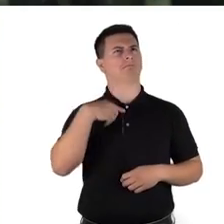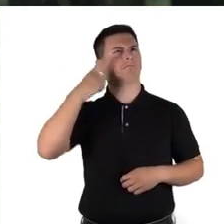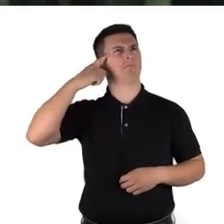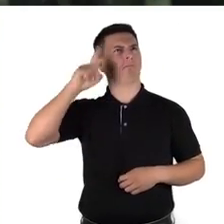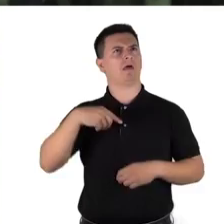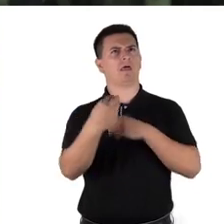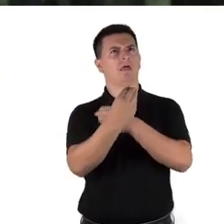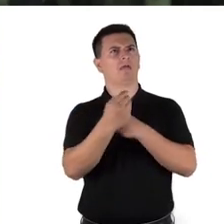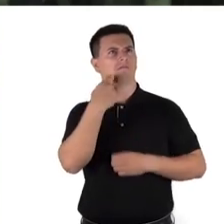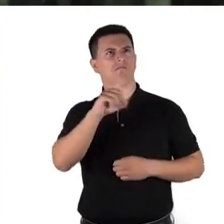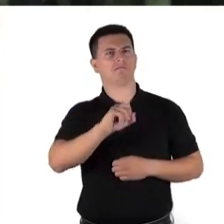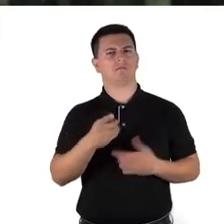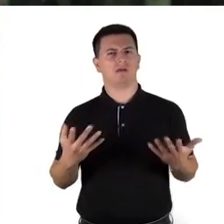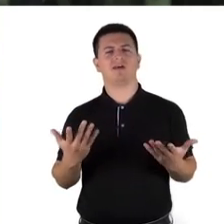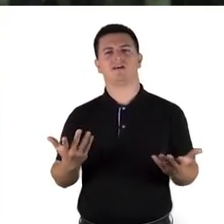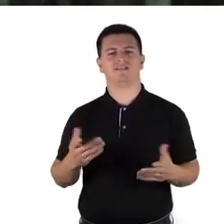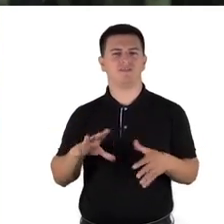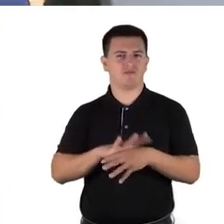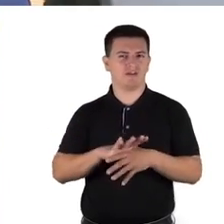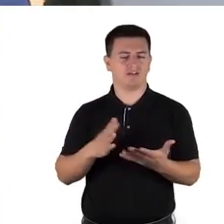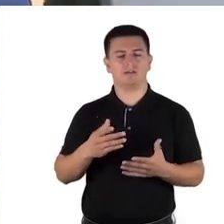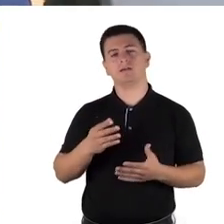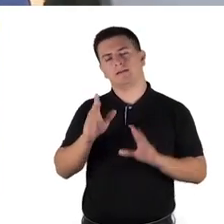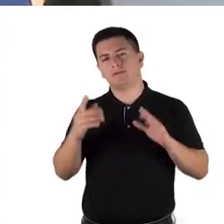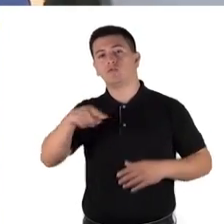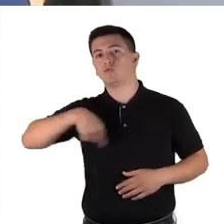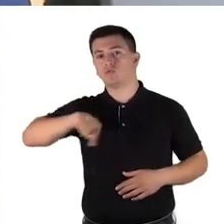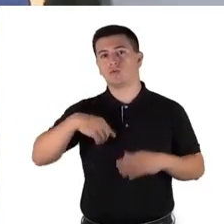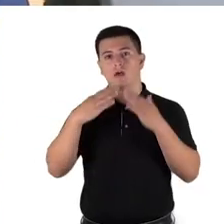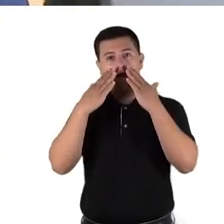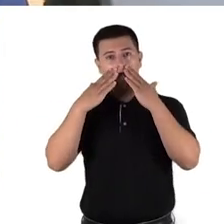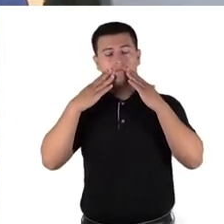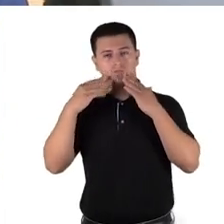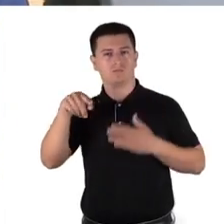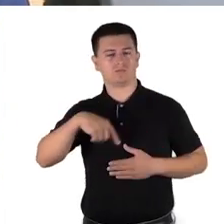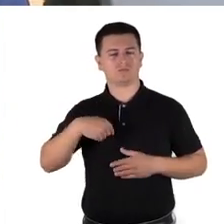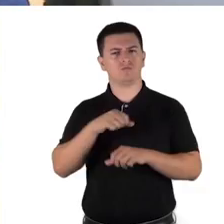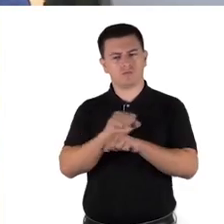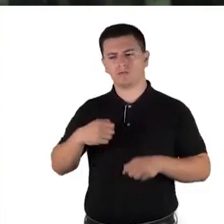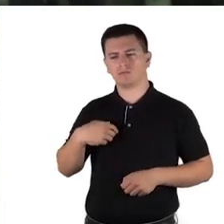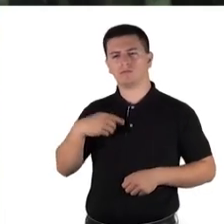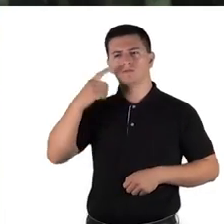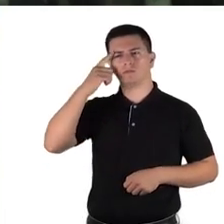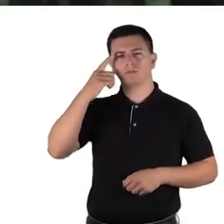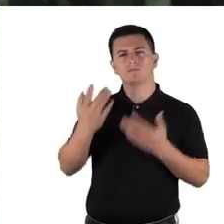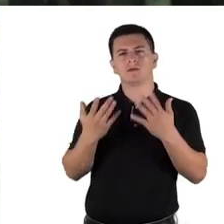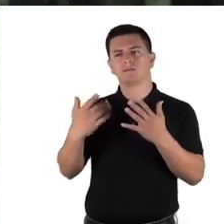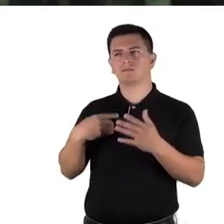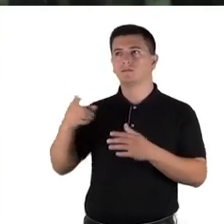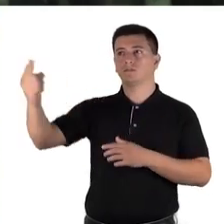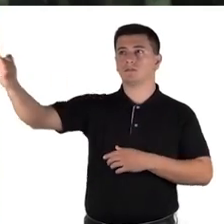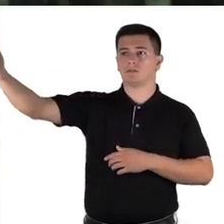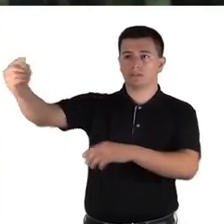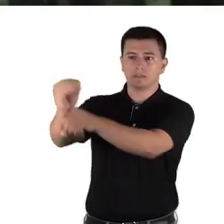la raíz cuadrada, claro, y después de qué me sirve en la vida, ¿verdad? Claro, ¿de qué me sirve en casa? ¿Cómo hago la raíz cuadrada en mi casa? Claro, entonces, ¿cómo los adultos podemos mediar